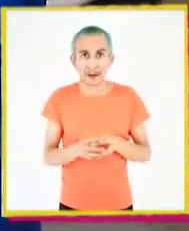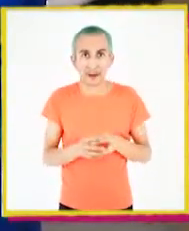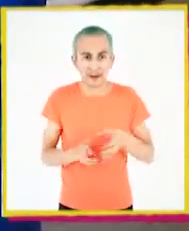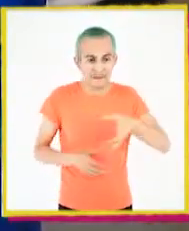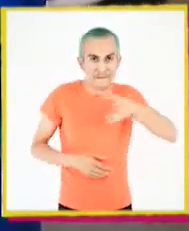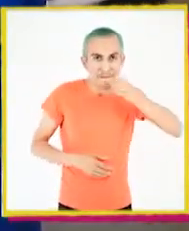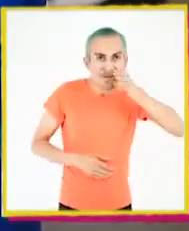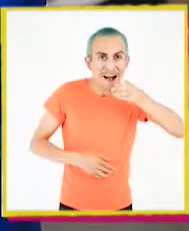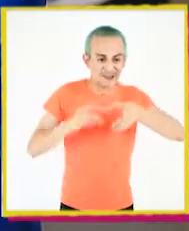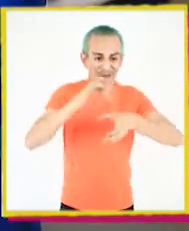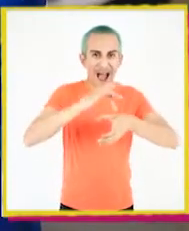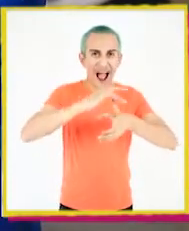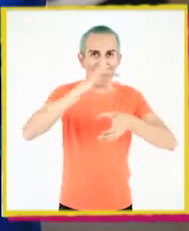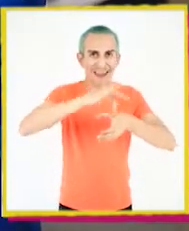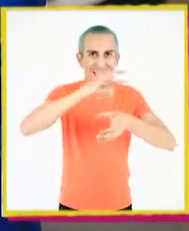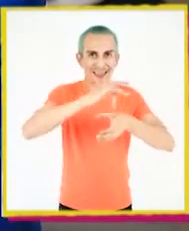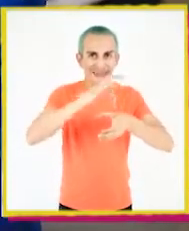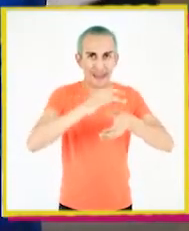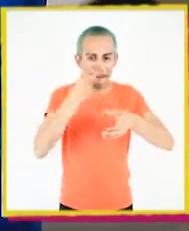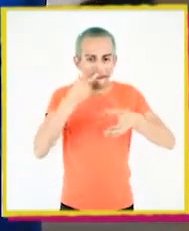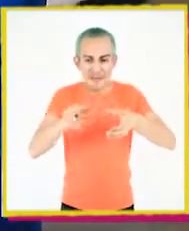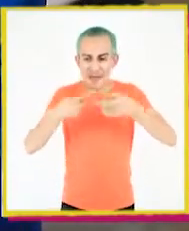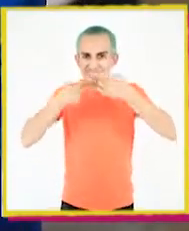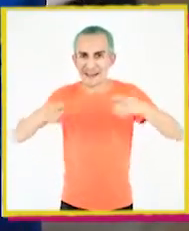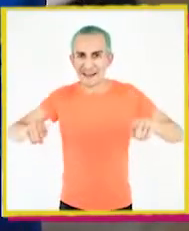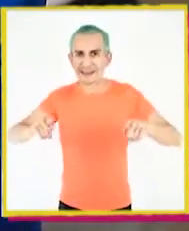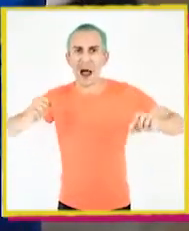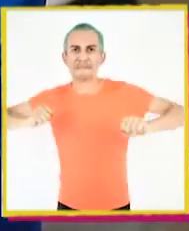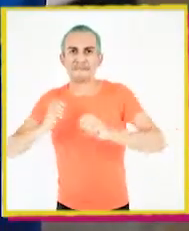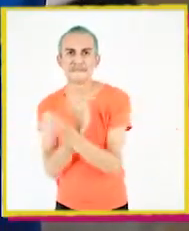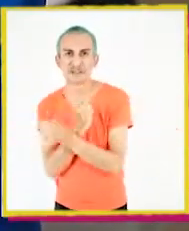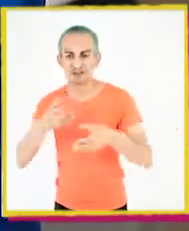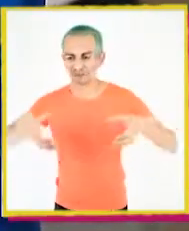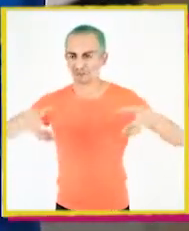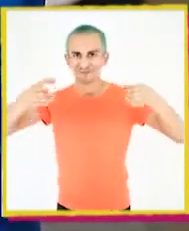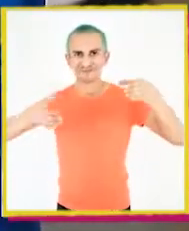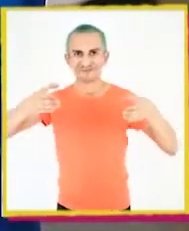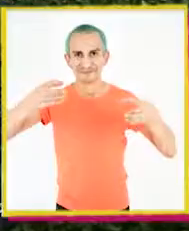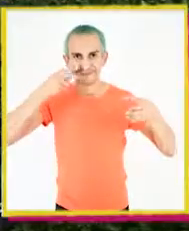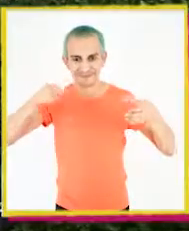Fíjense en el vaso con agua caliente y miren la diferencia con el agua fría.